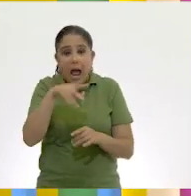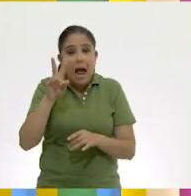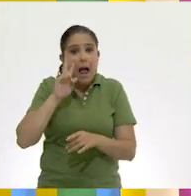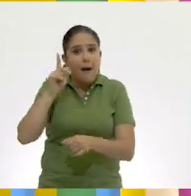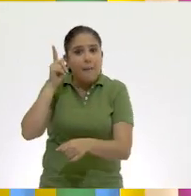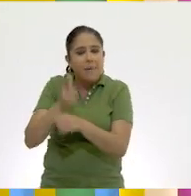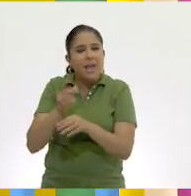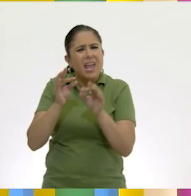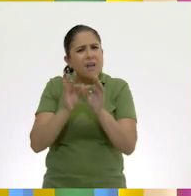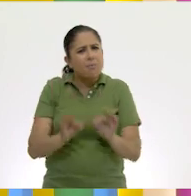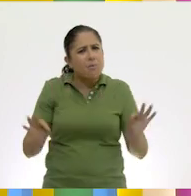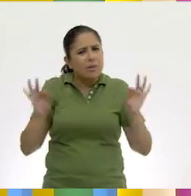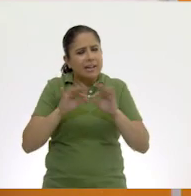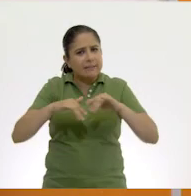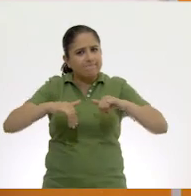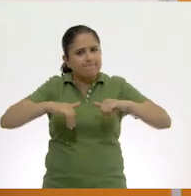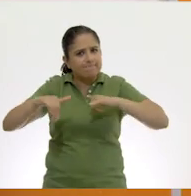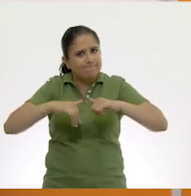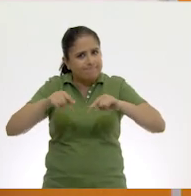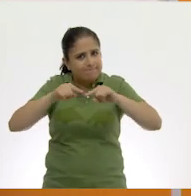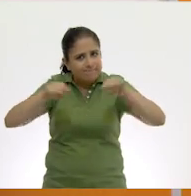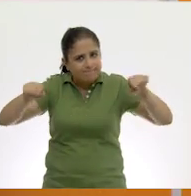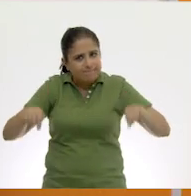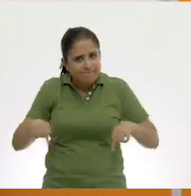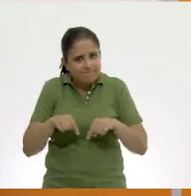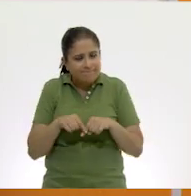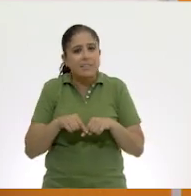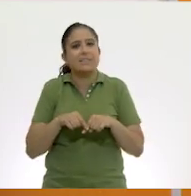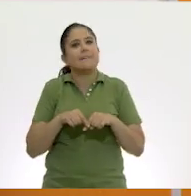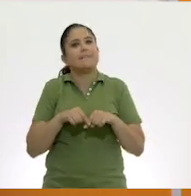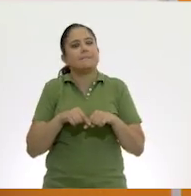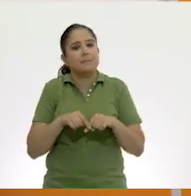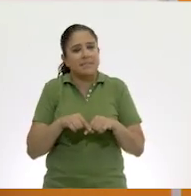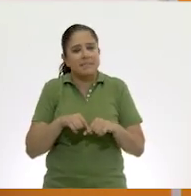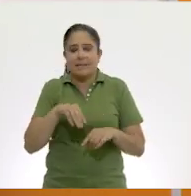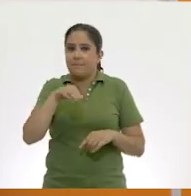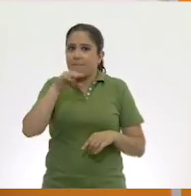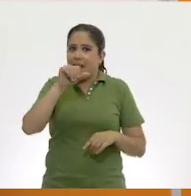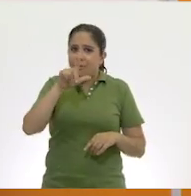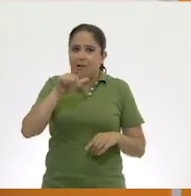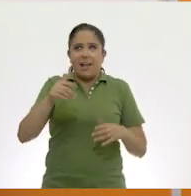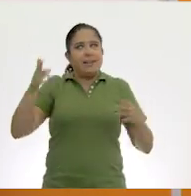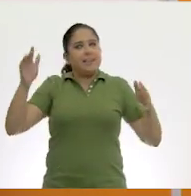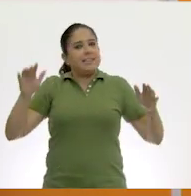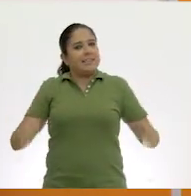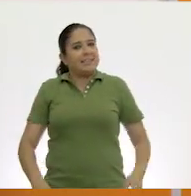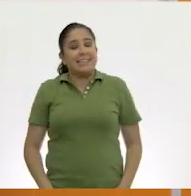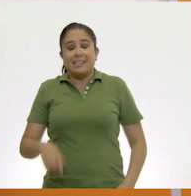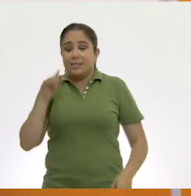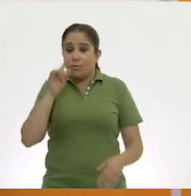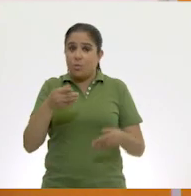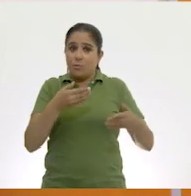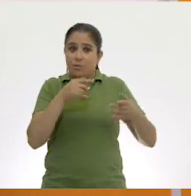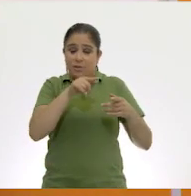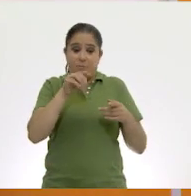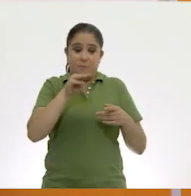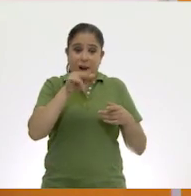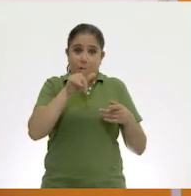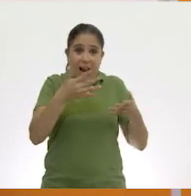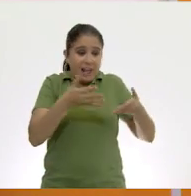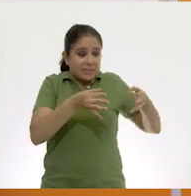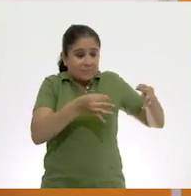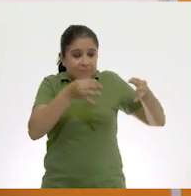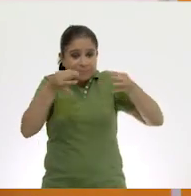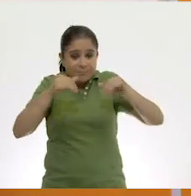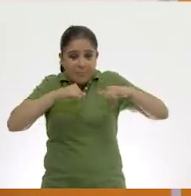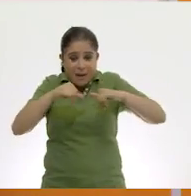de la importancia del croquis o de manon a ella si lo hubiera llevado en la mano no se